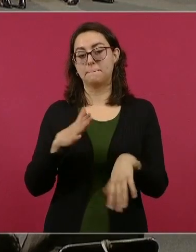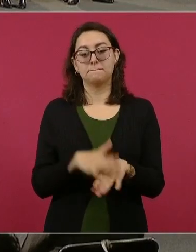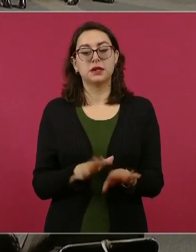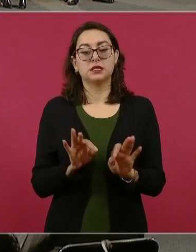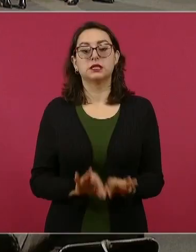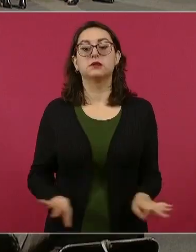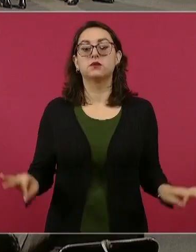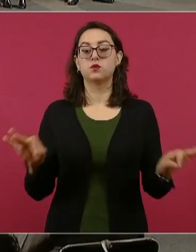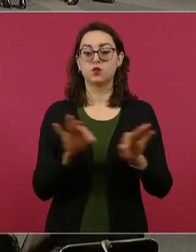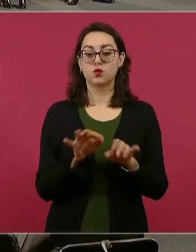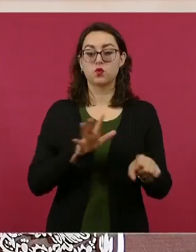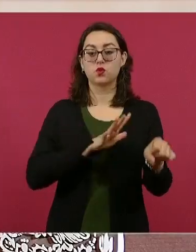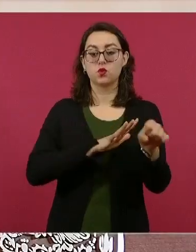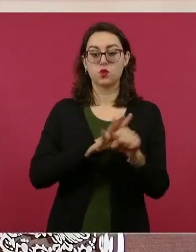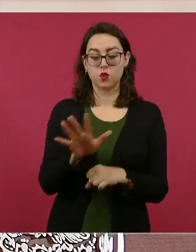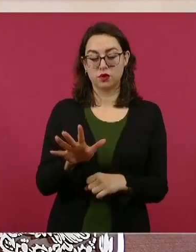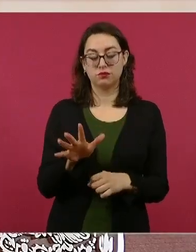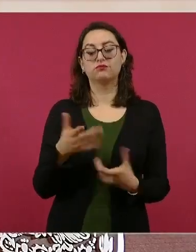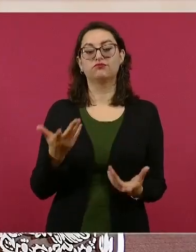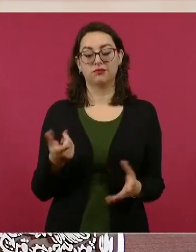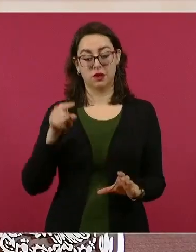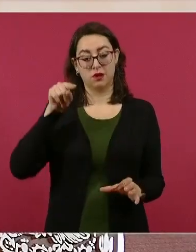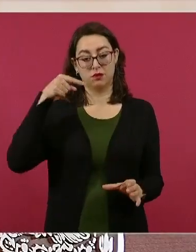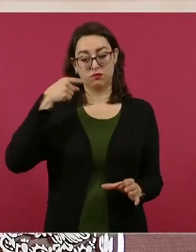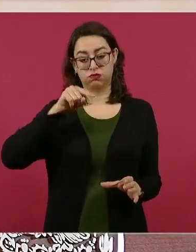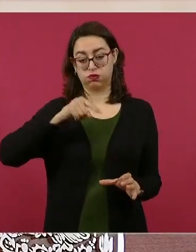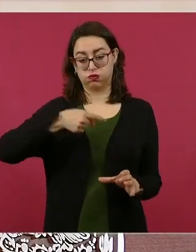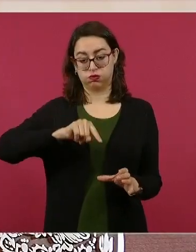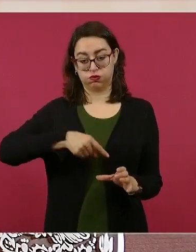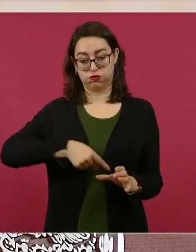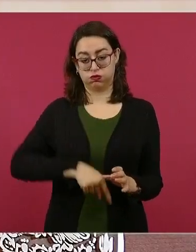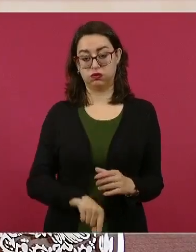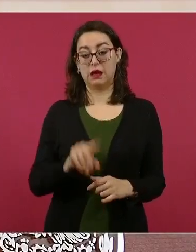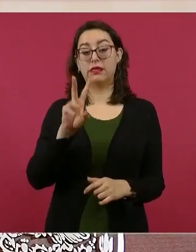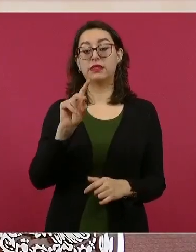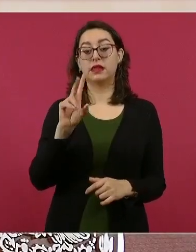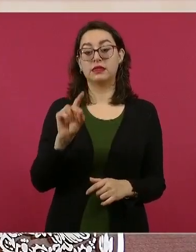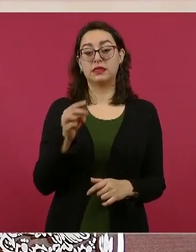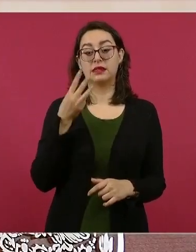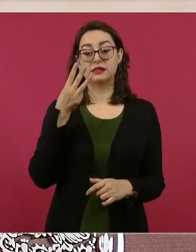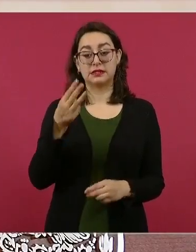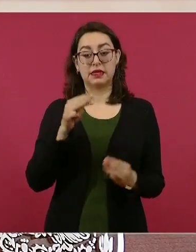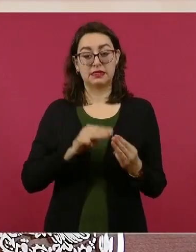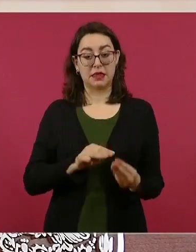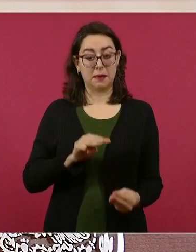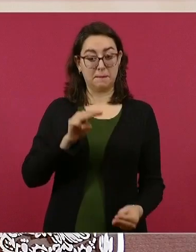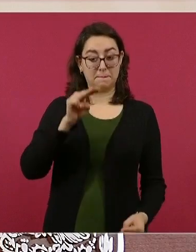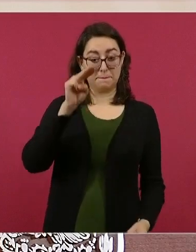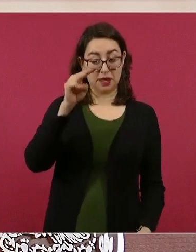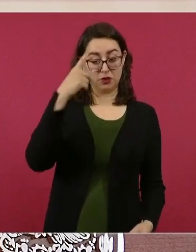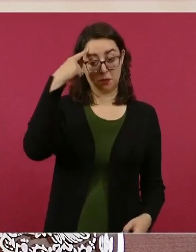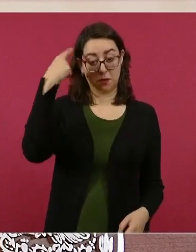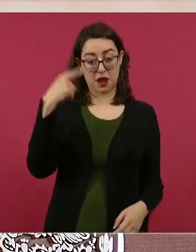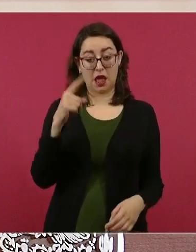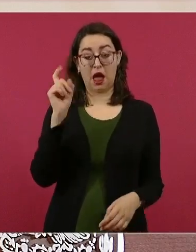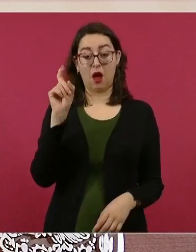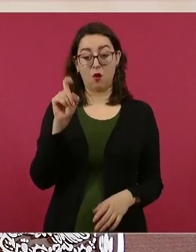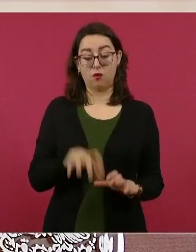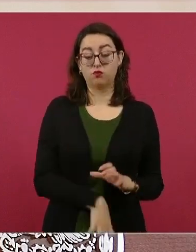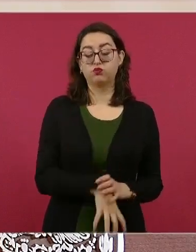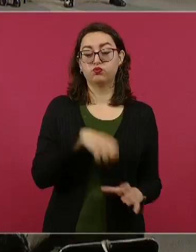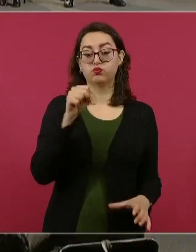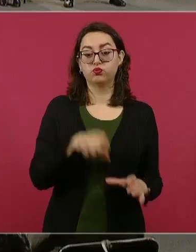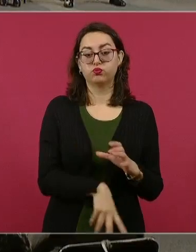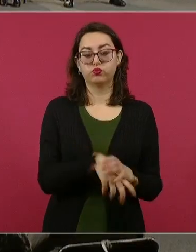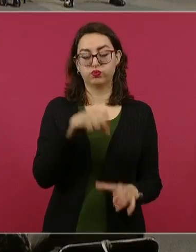importantes fue en la perforación de un pozo profundo de 37 metros y la construcción de una cisterna de 80 mil litros con planta de